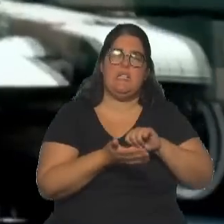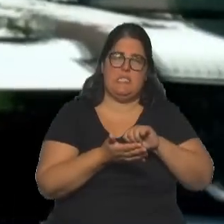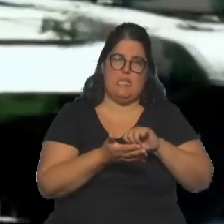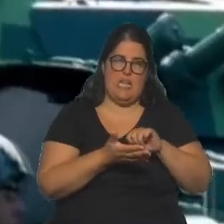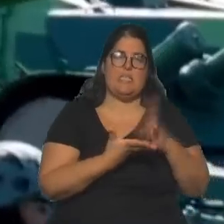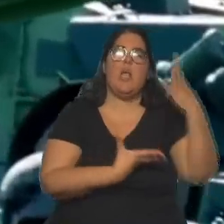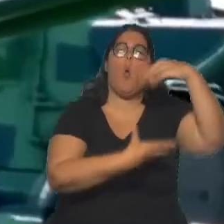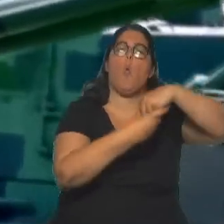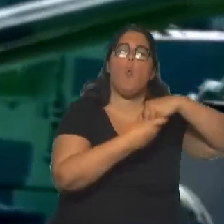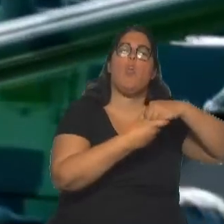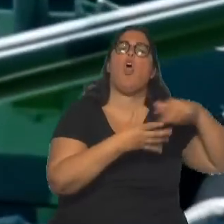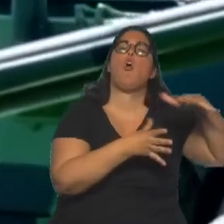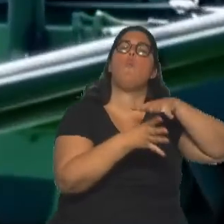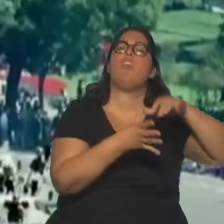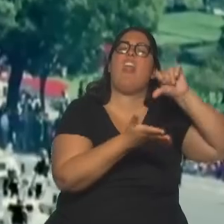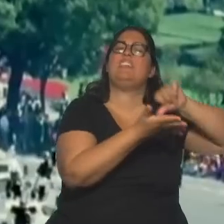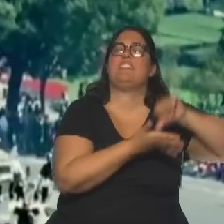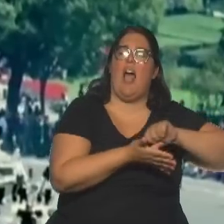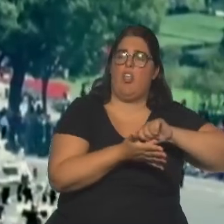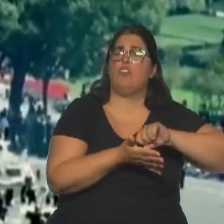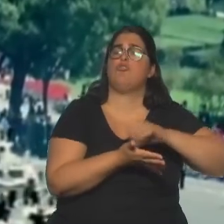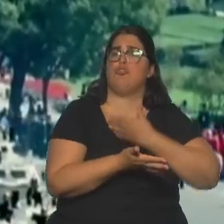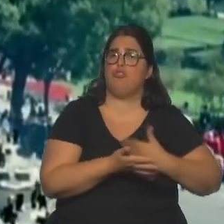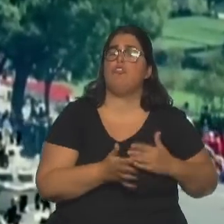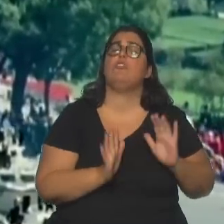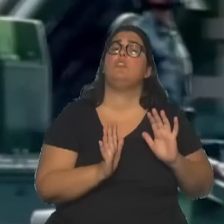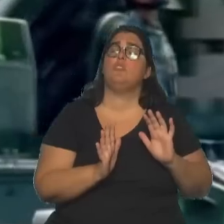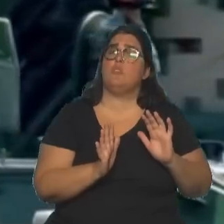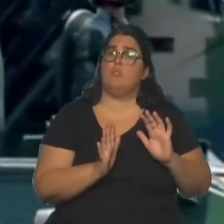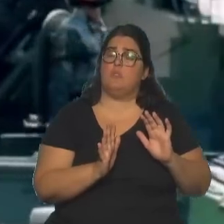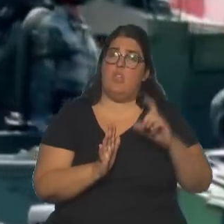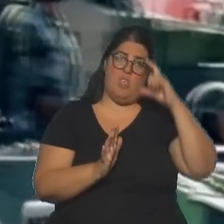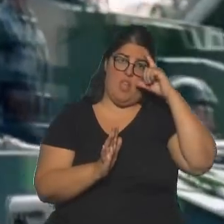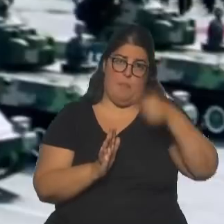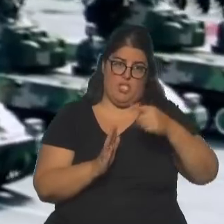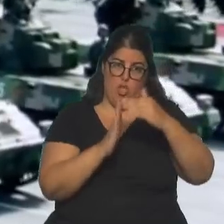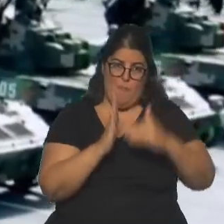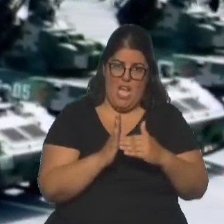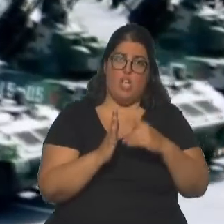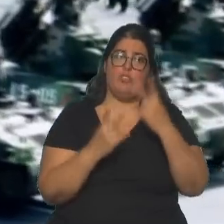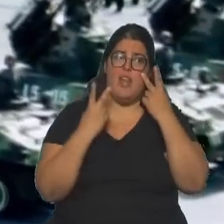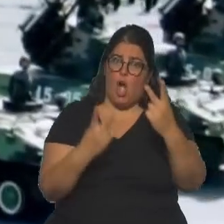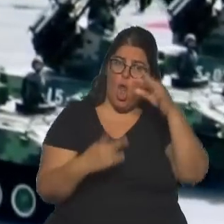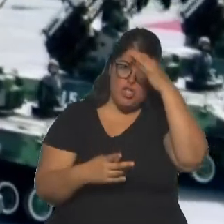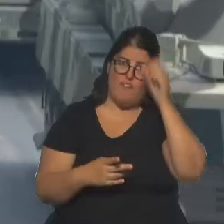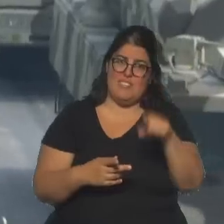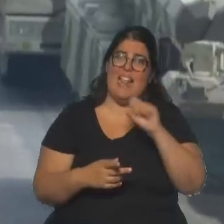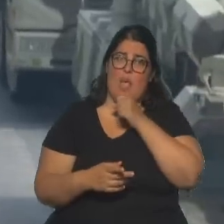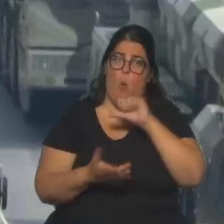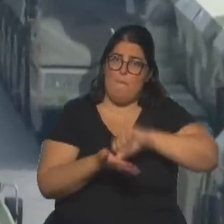la comunidad de estados, menos del 10% reconocen oficialmente a